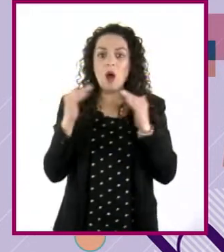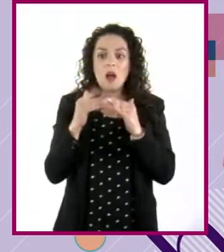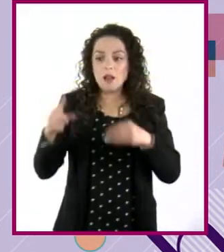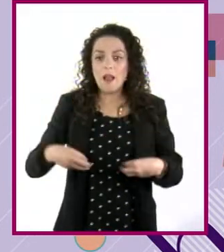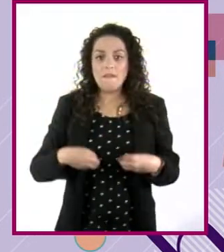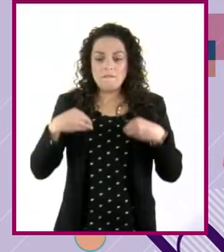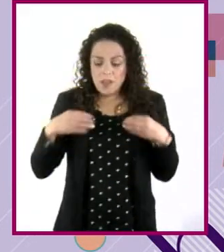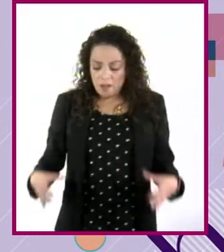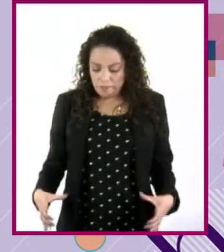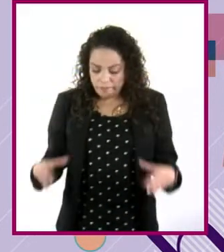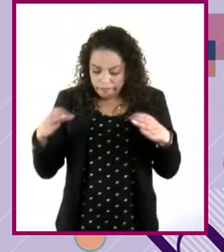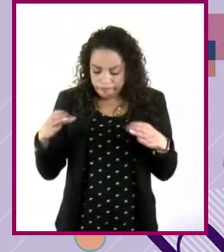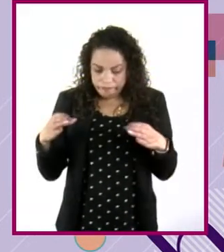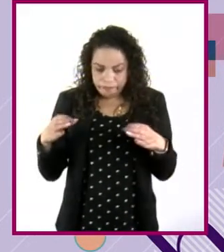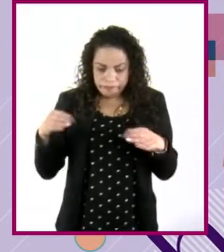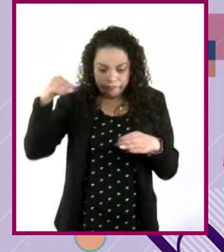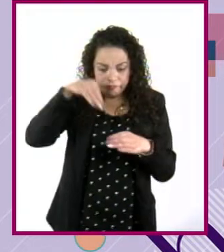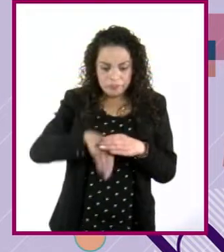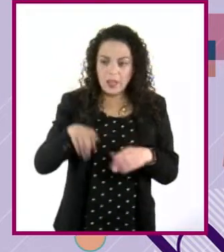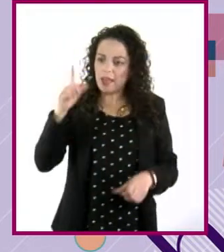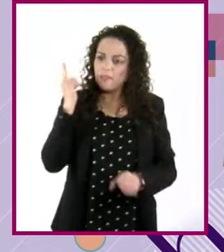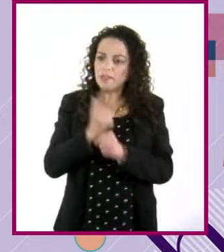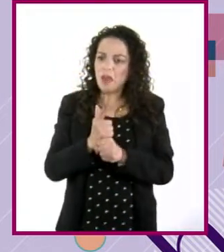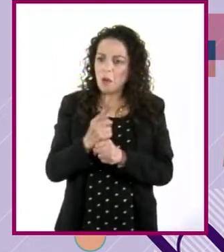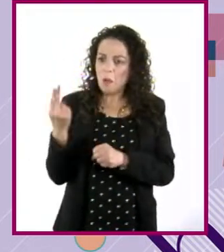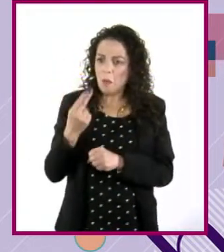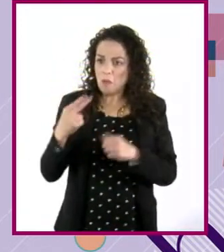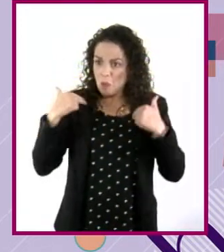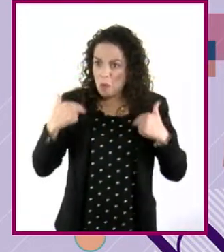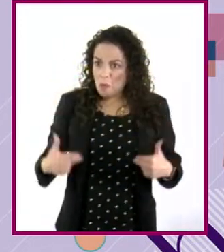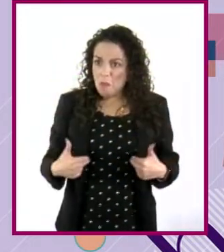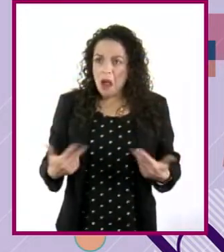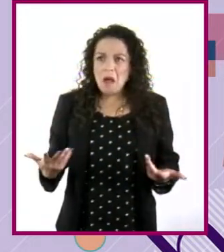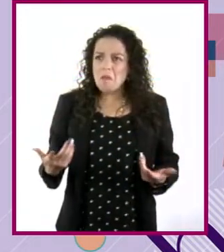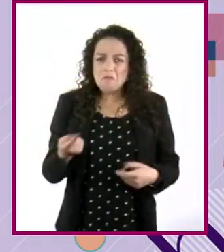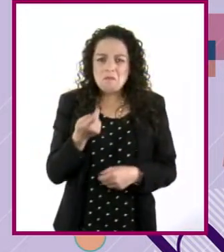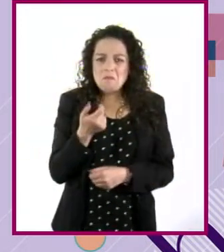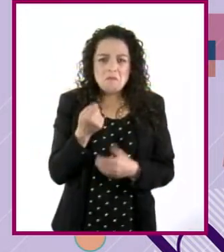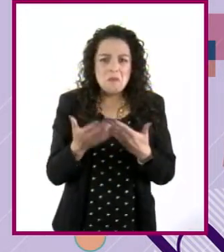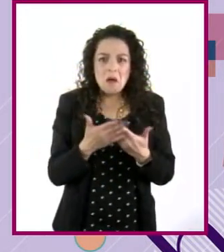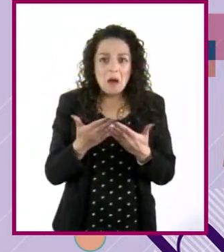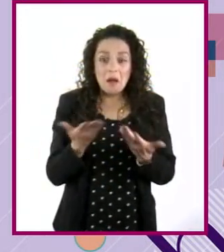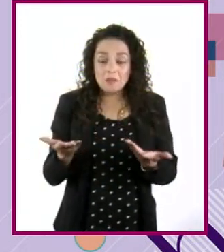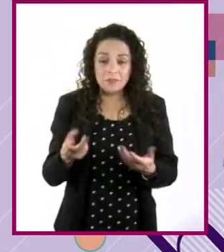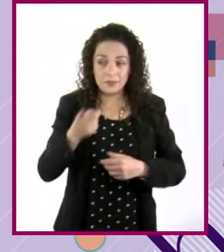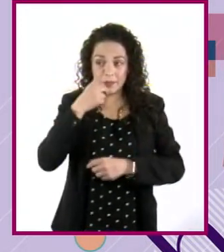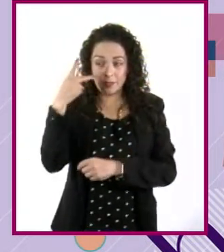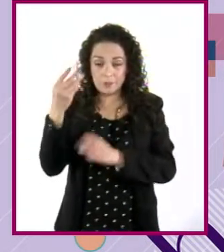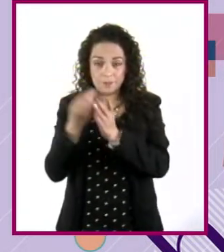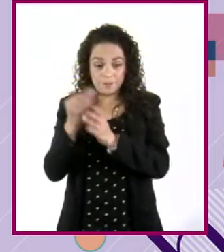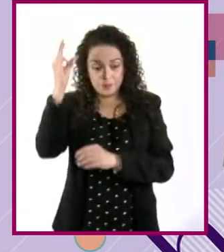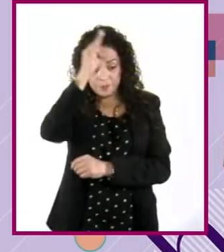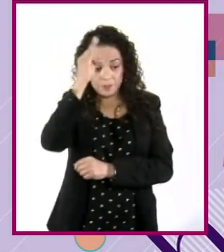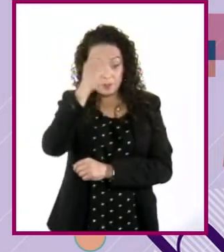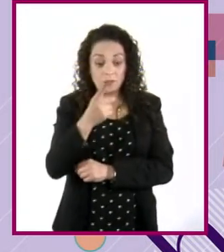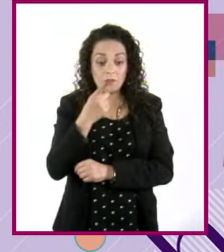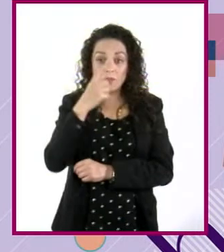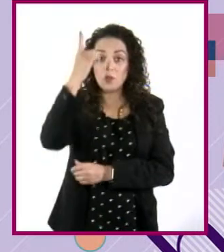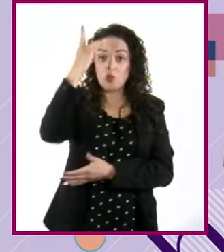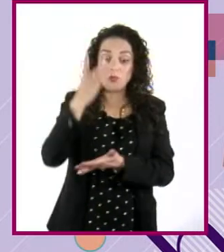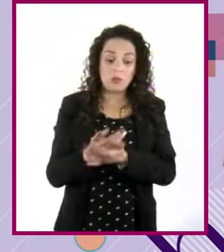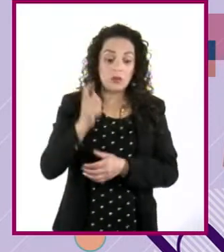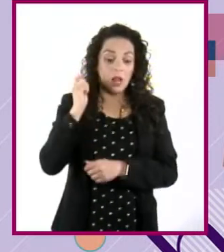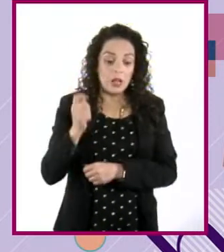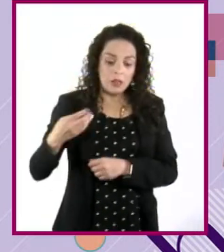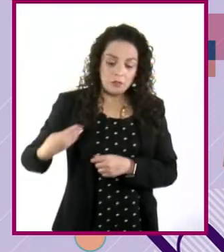son mínimas. Según el Atlas Universal de la Filosofía, se cuenta que solo poseía una capa para cubrirse